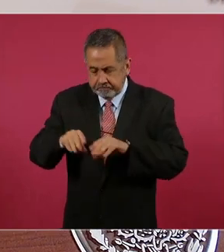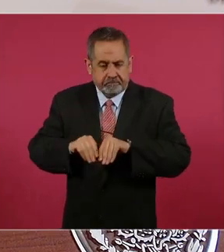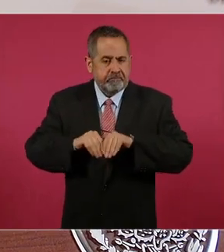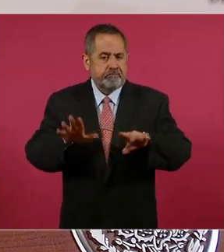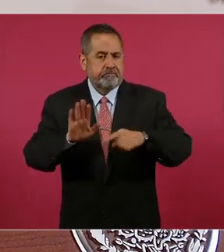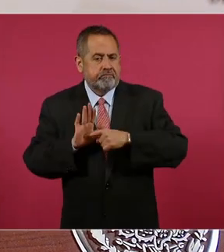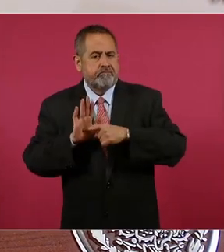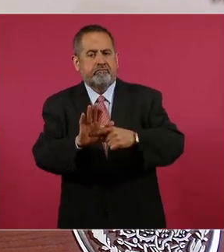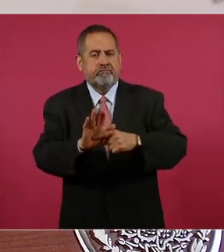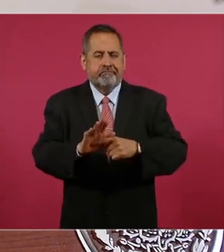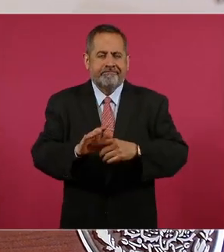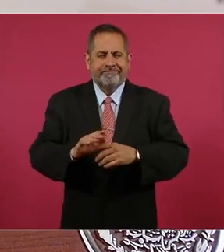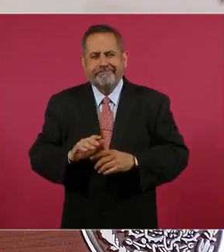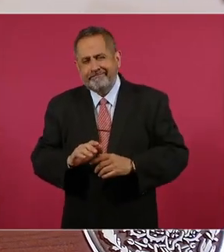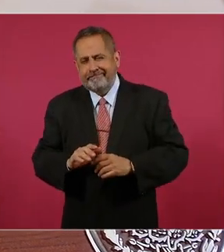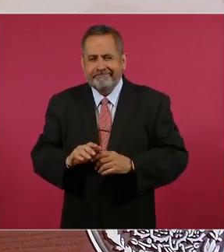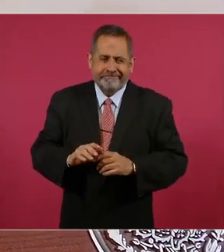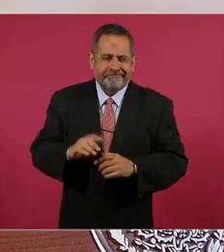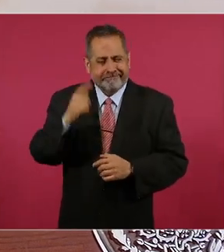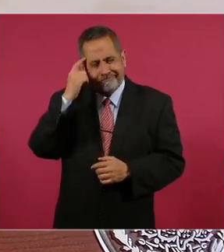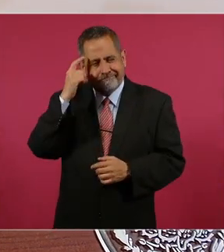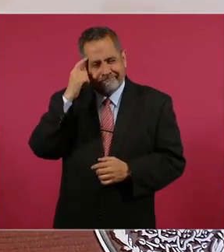se da a conocer.